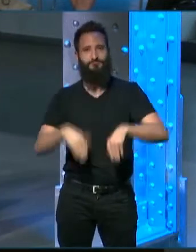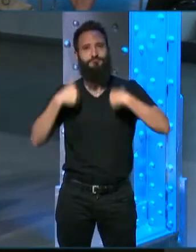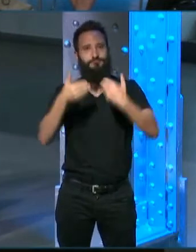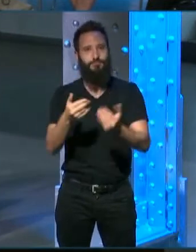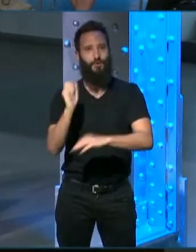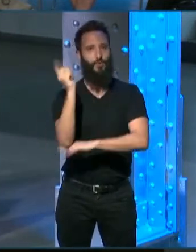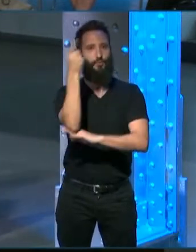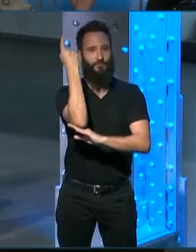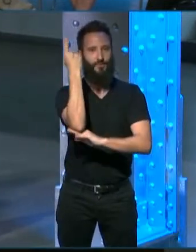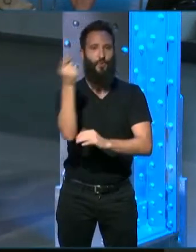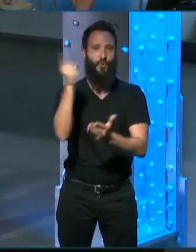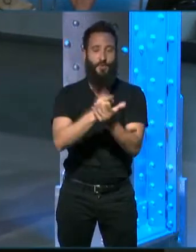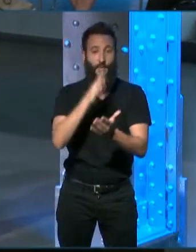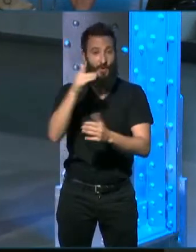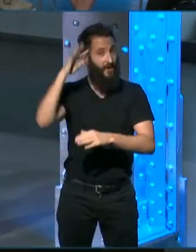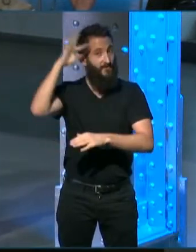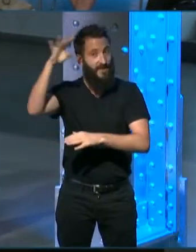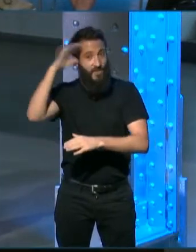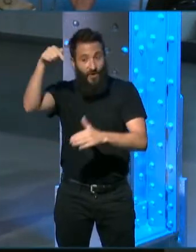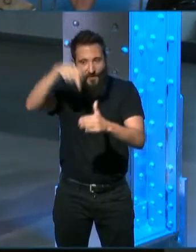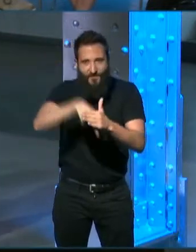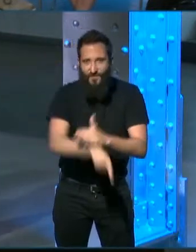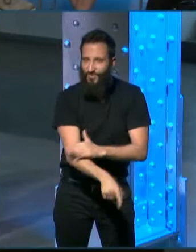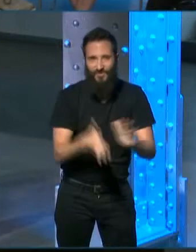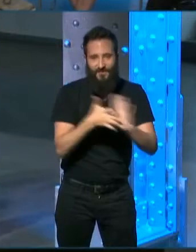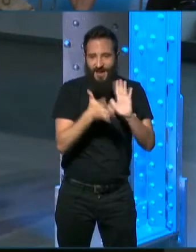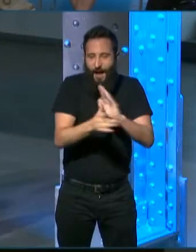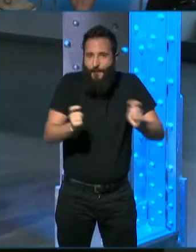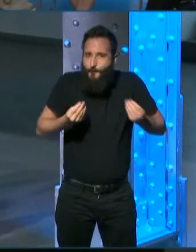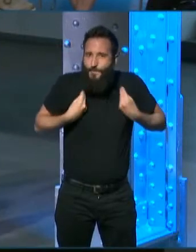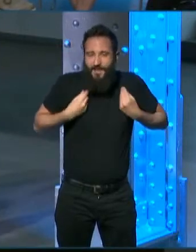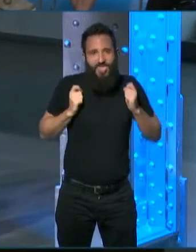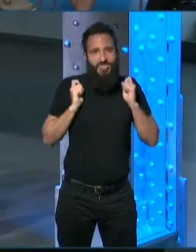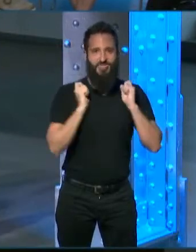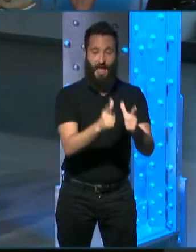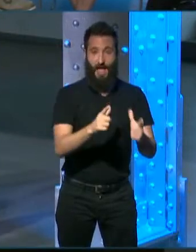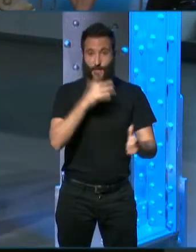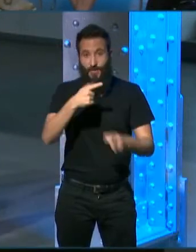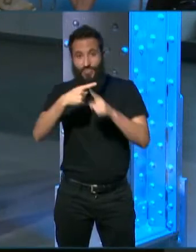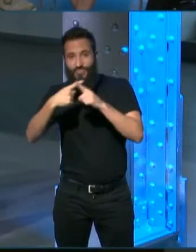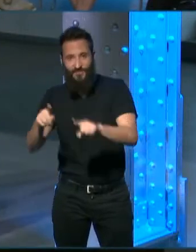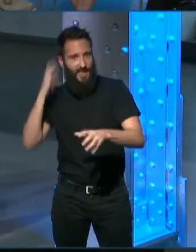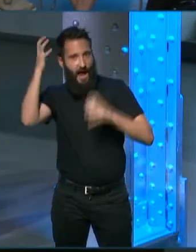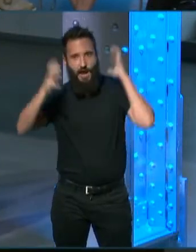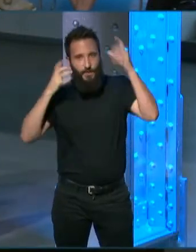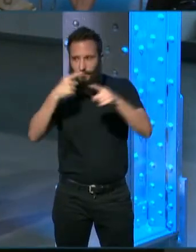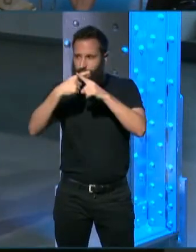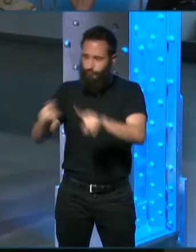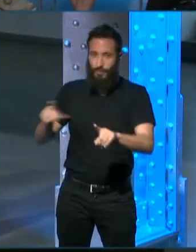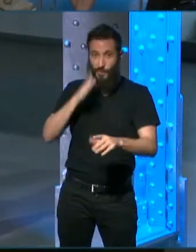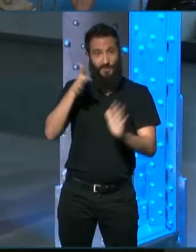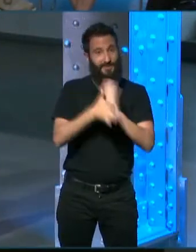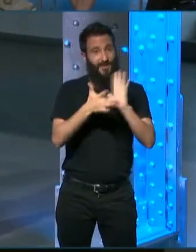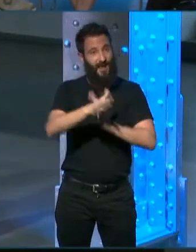la ficción es lo que nos da vida como seres humanos, lo que nos hace diferentes de los otros animales, esa capacidad